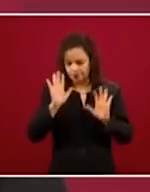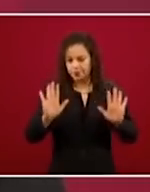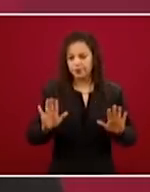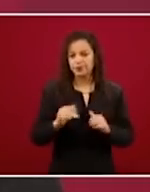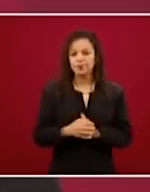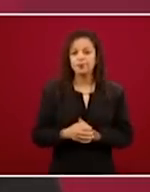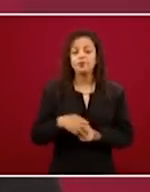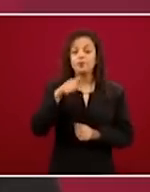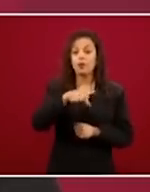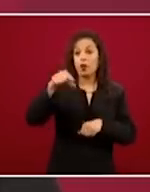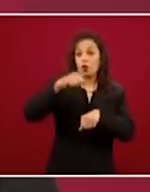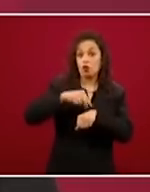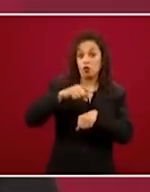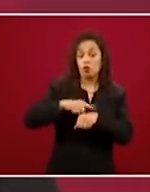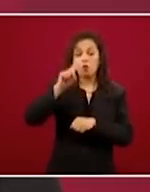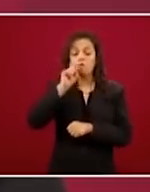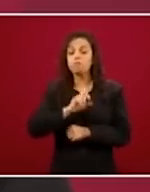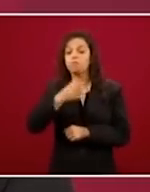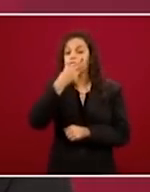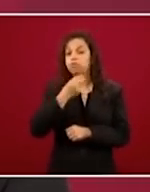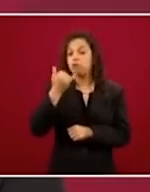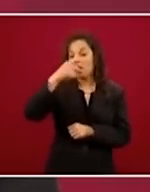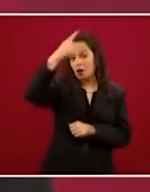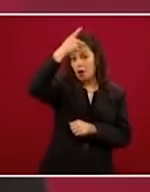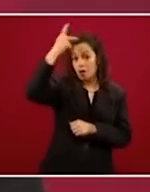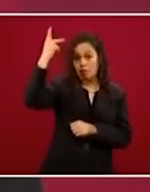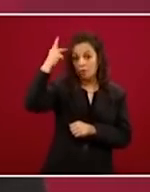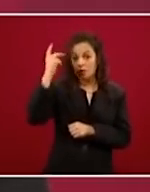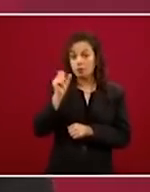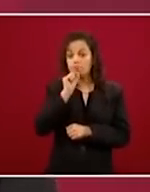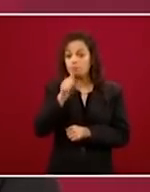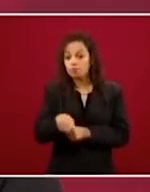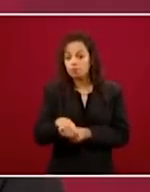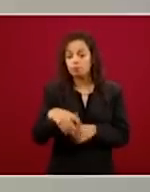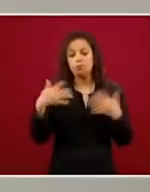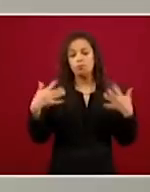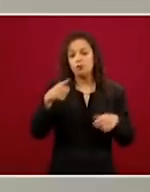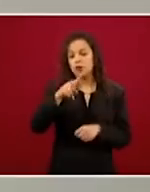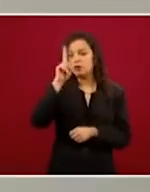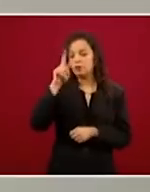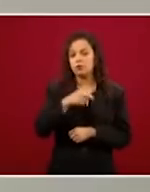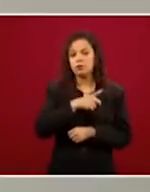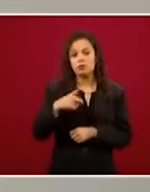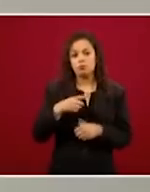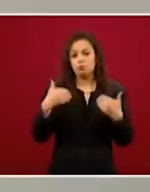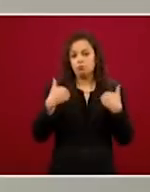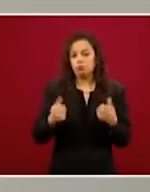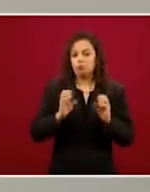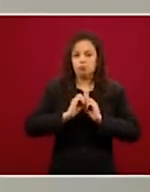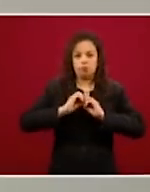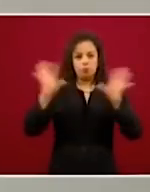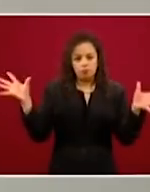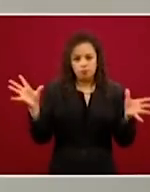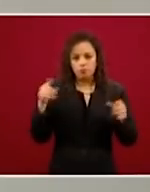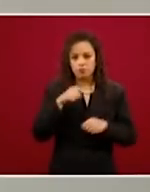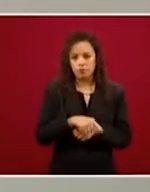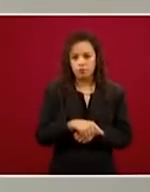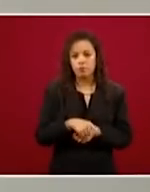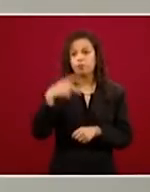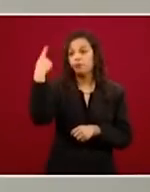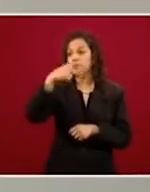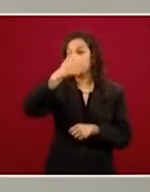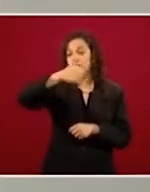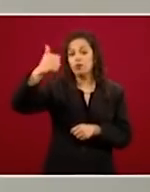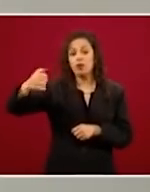médicos y las médicas y las enfermeras y esto es imprescindible tenerlo claro no dejarse manipular por la idea de